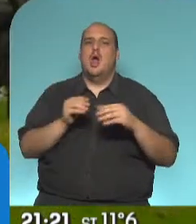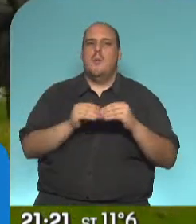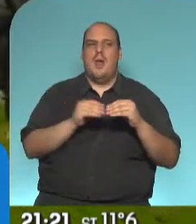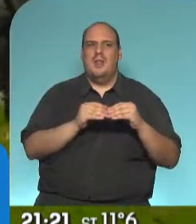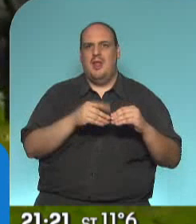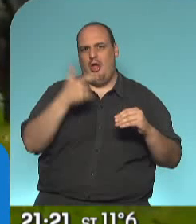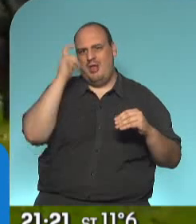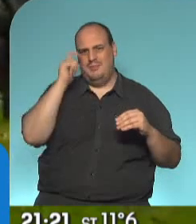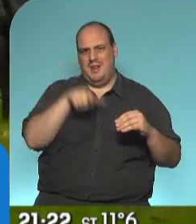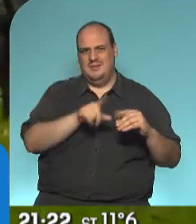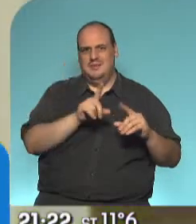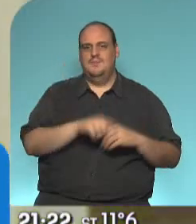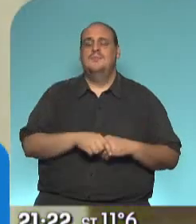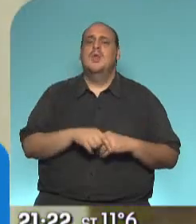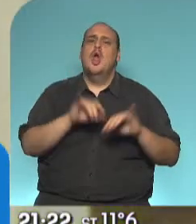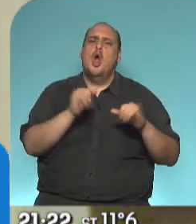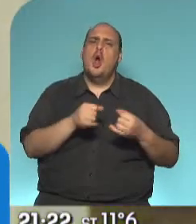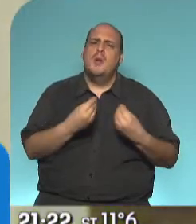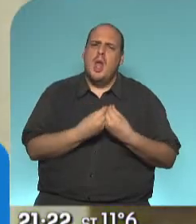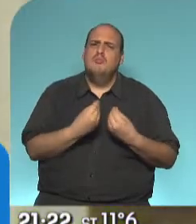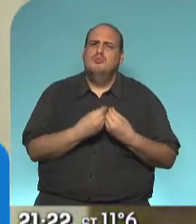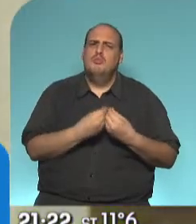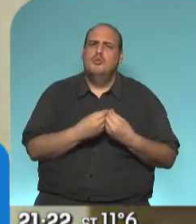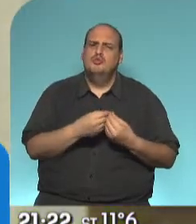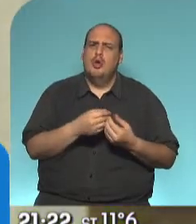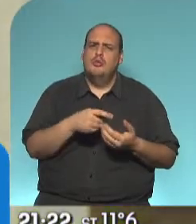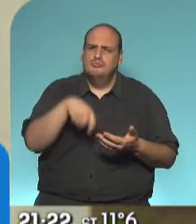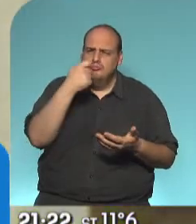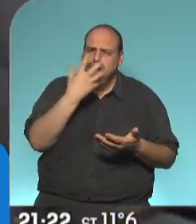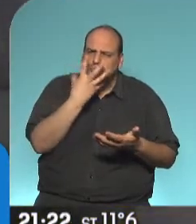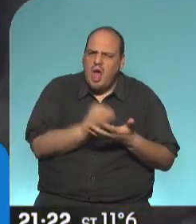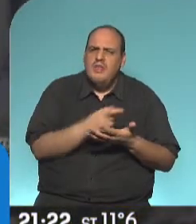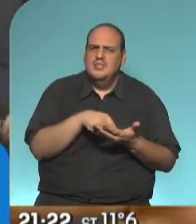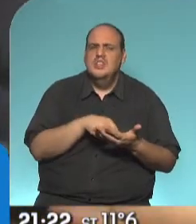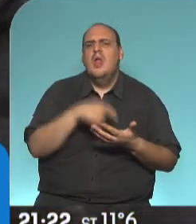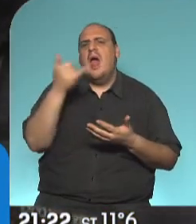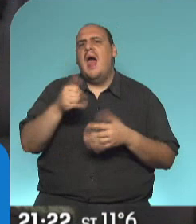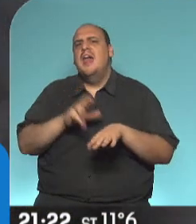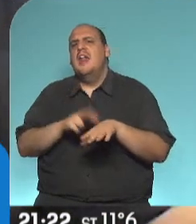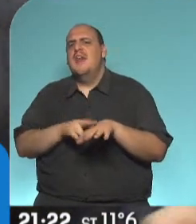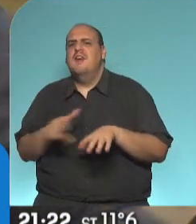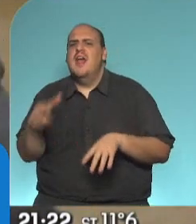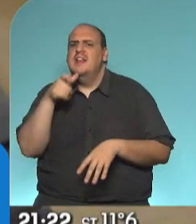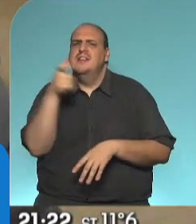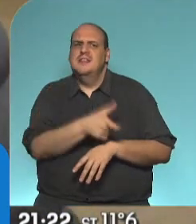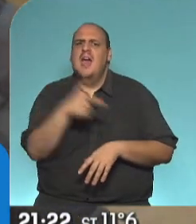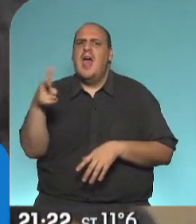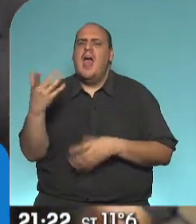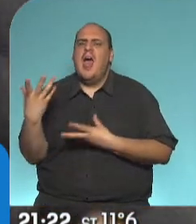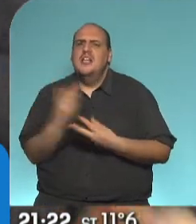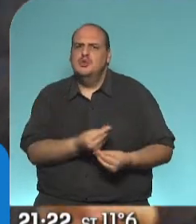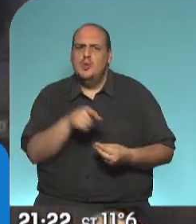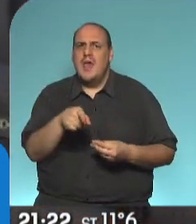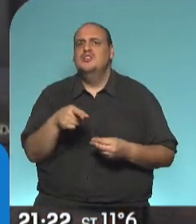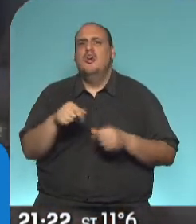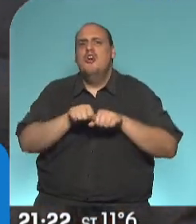que están llevando adelante su problemática de adicción, necesitan ser acompañadas por alguien que es un referente, que es un tutor, que les puede dar una mano, generar esa red de acompañamiento